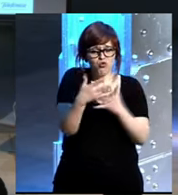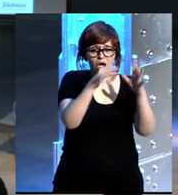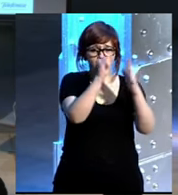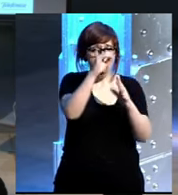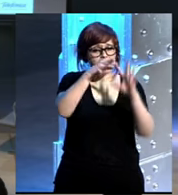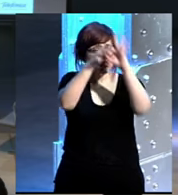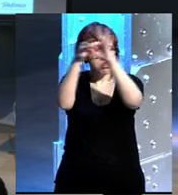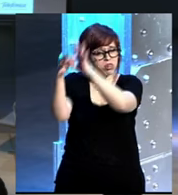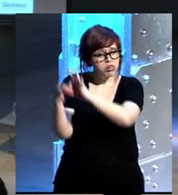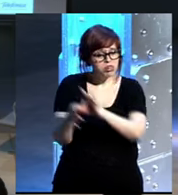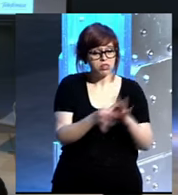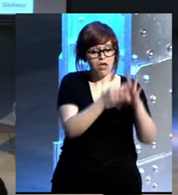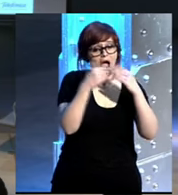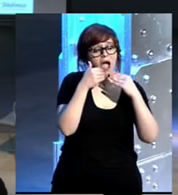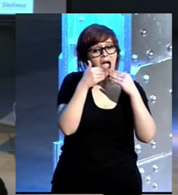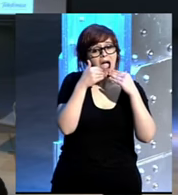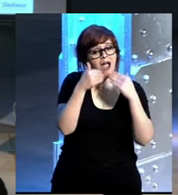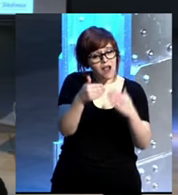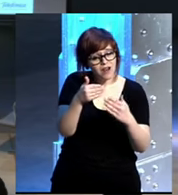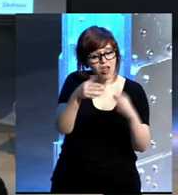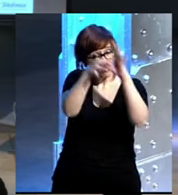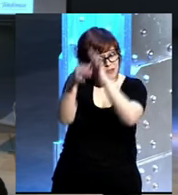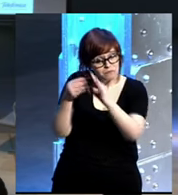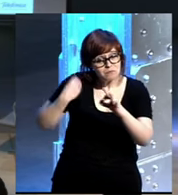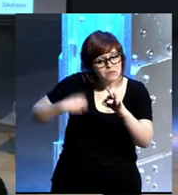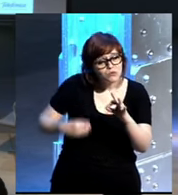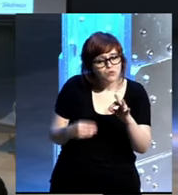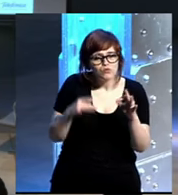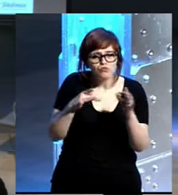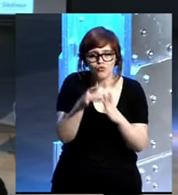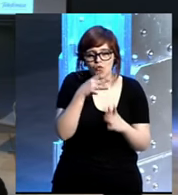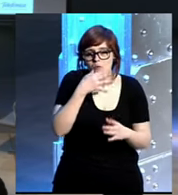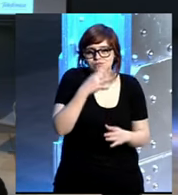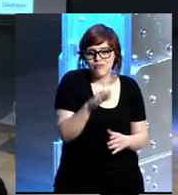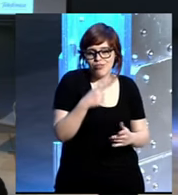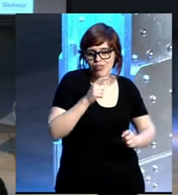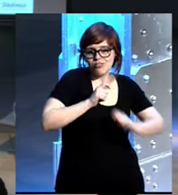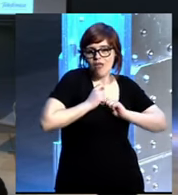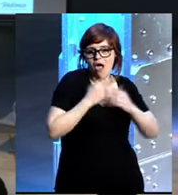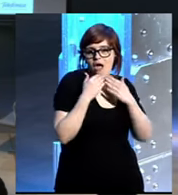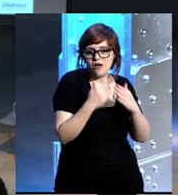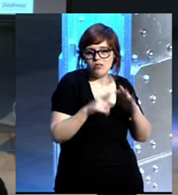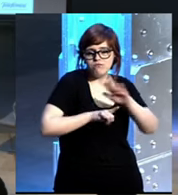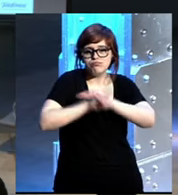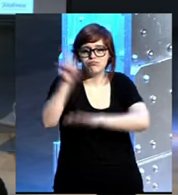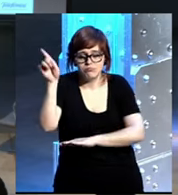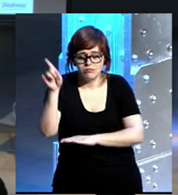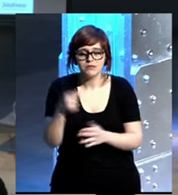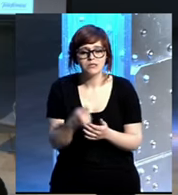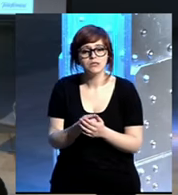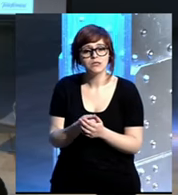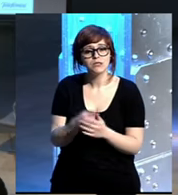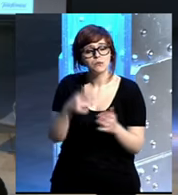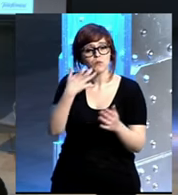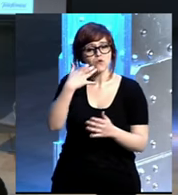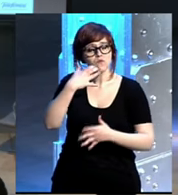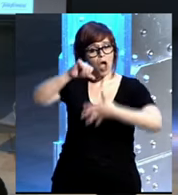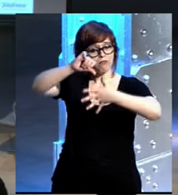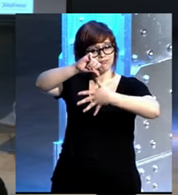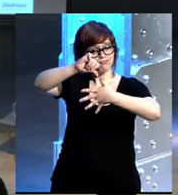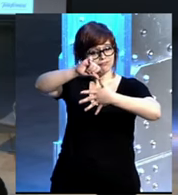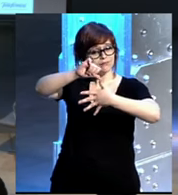nos plantea unas posibilidades inmensas. Y al final, ¿qué nos vamos a encontrar? Datos solamente de América Latina, y es que en 2015